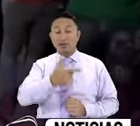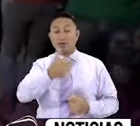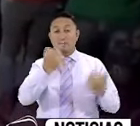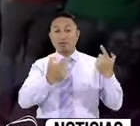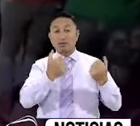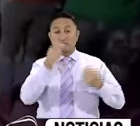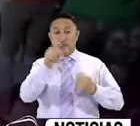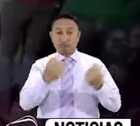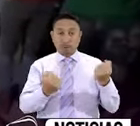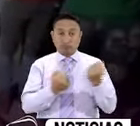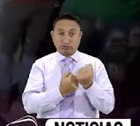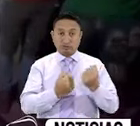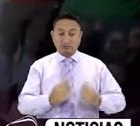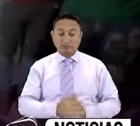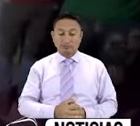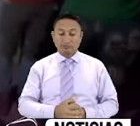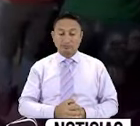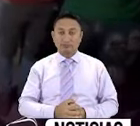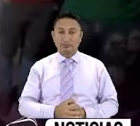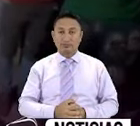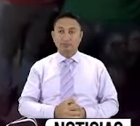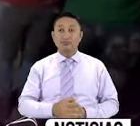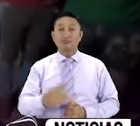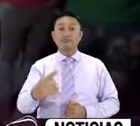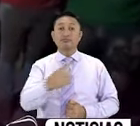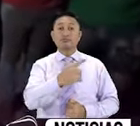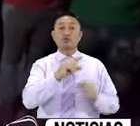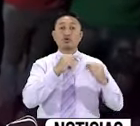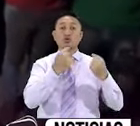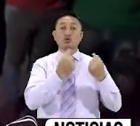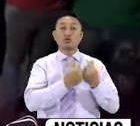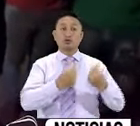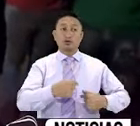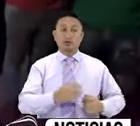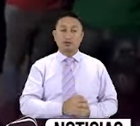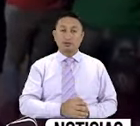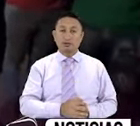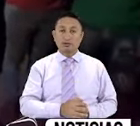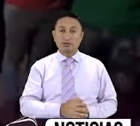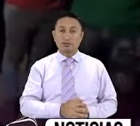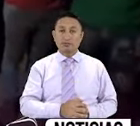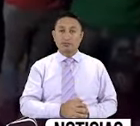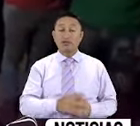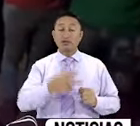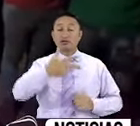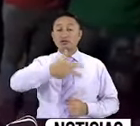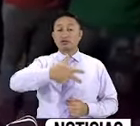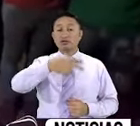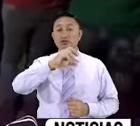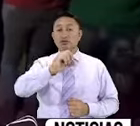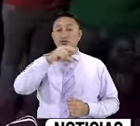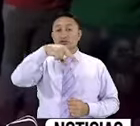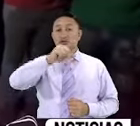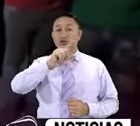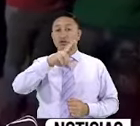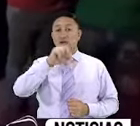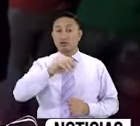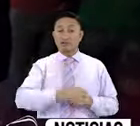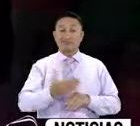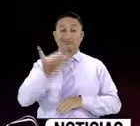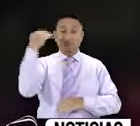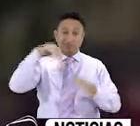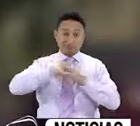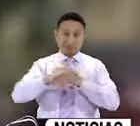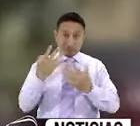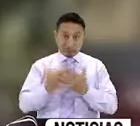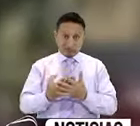El mencionado sujeto es parte de la estructura originaria de Los Choneros y tiene un amplio historial delictivo. Mientras